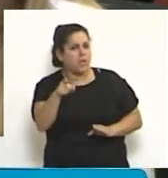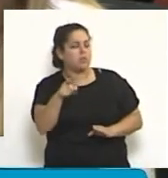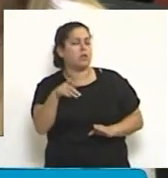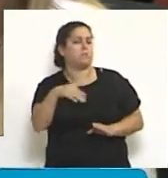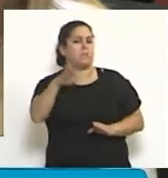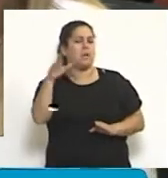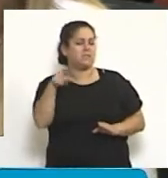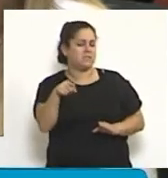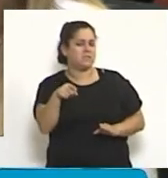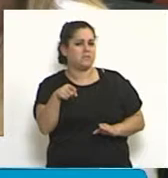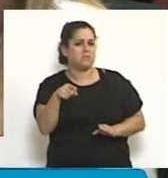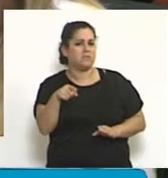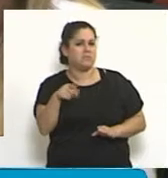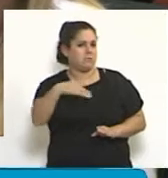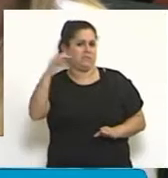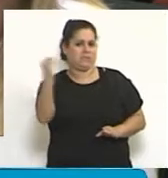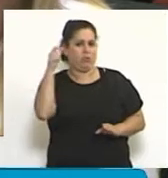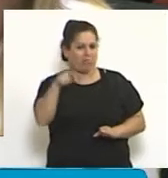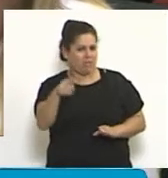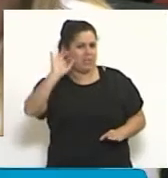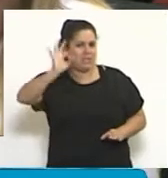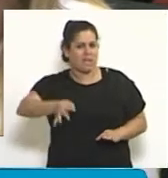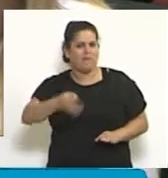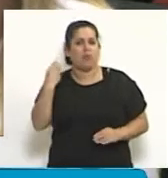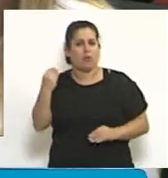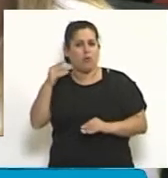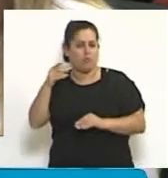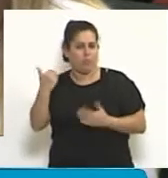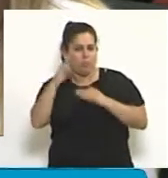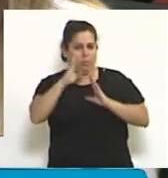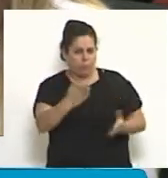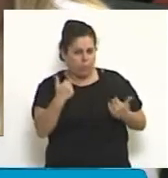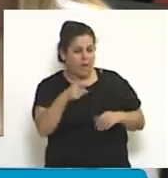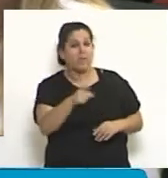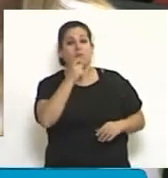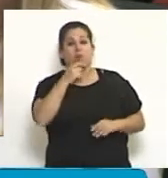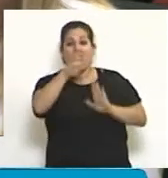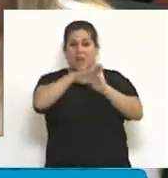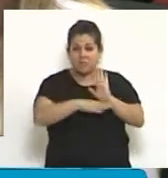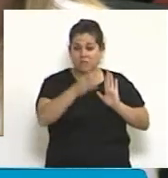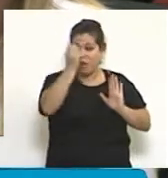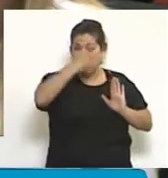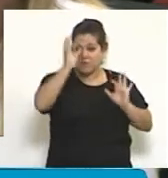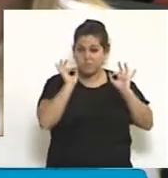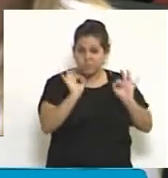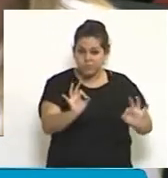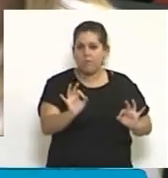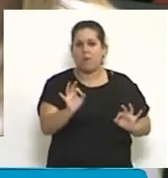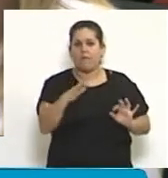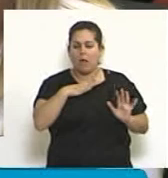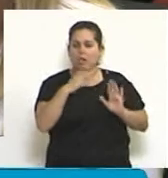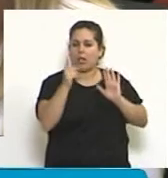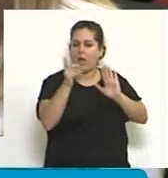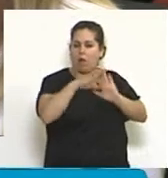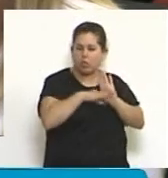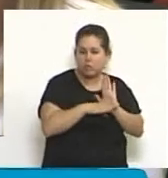más que elemental. Si la integración de las listas está definida de modo tan vago, por algún